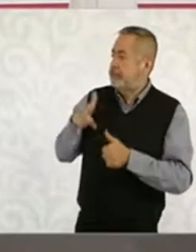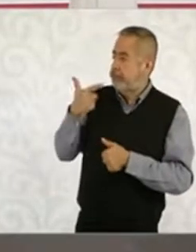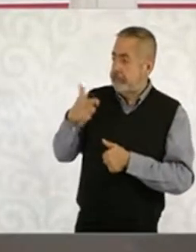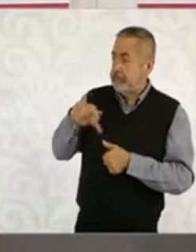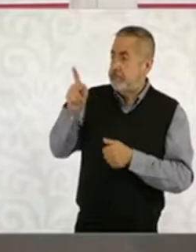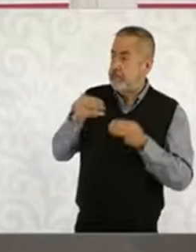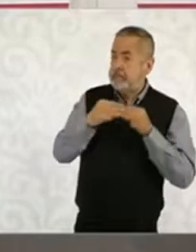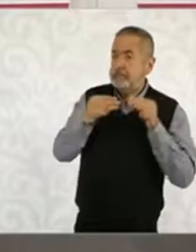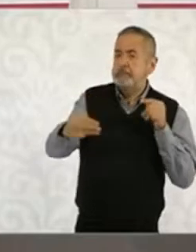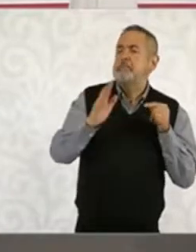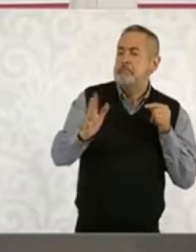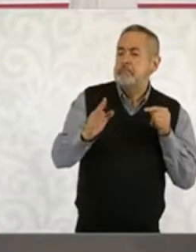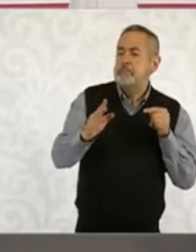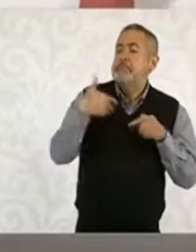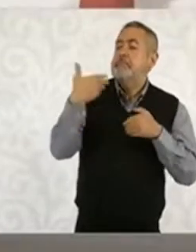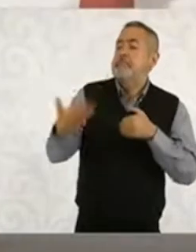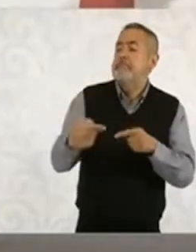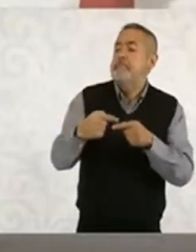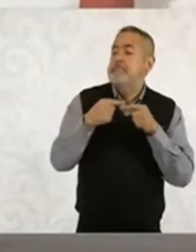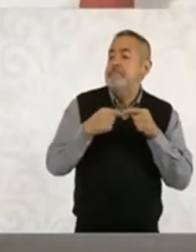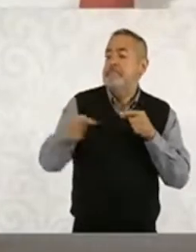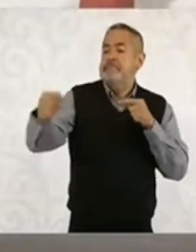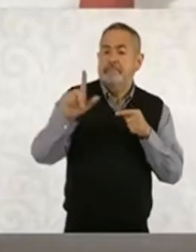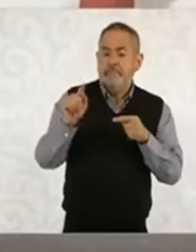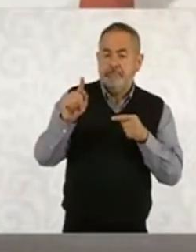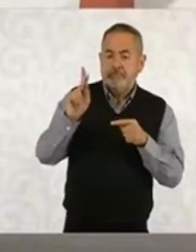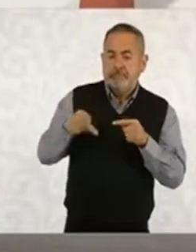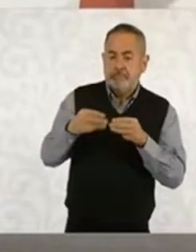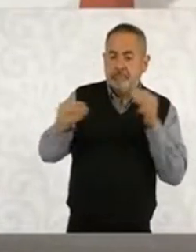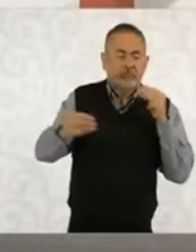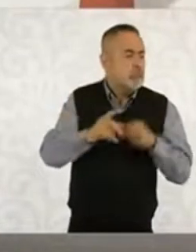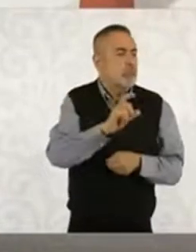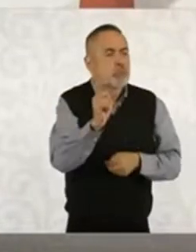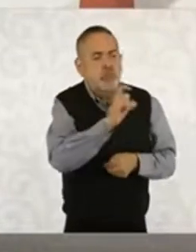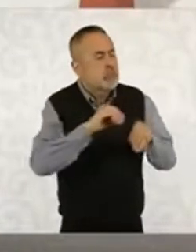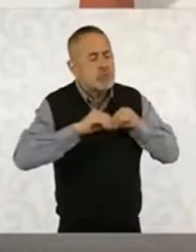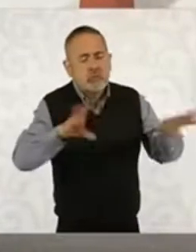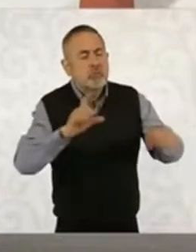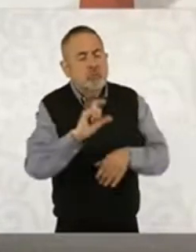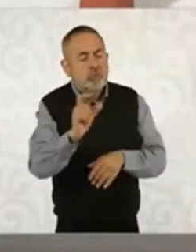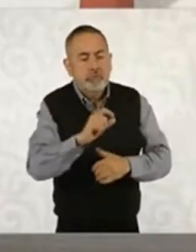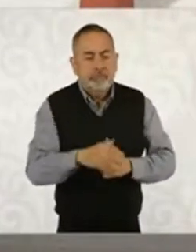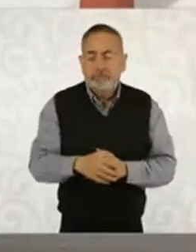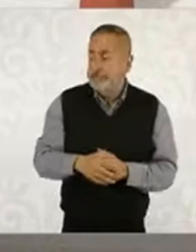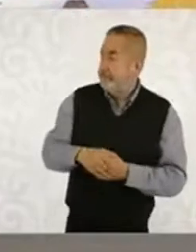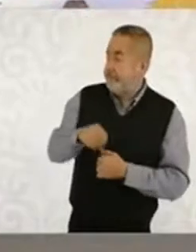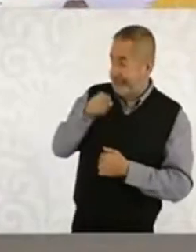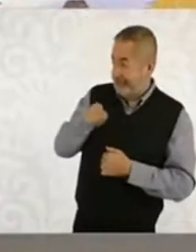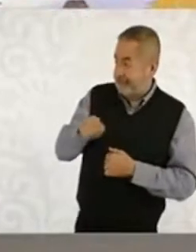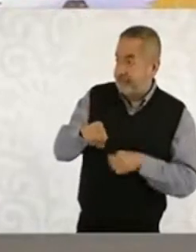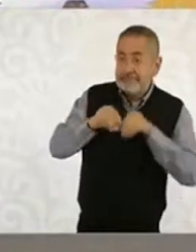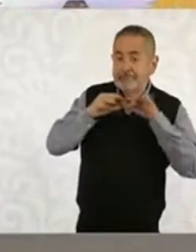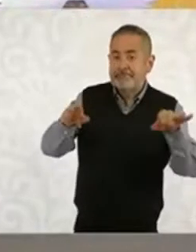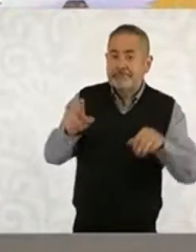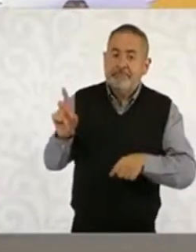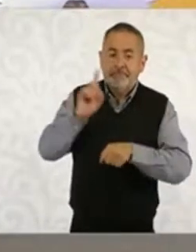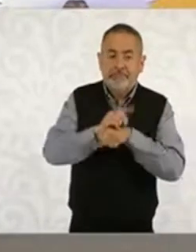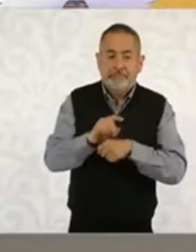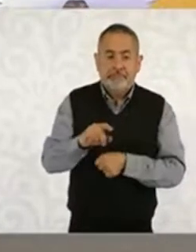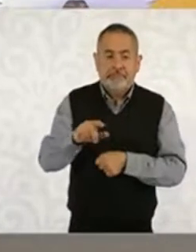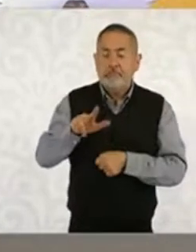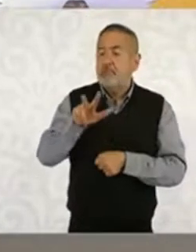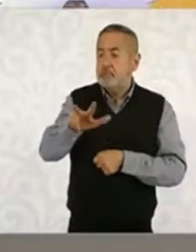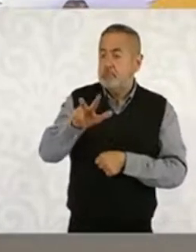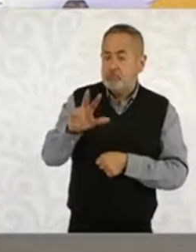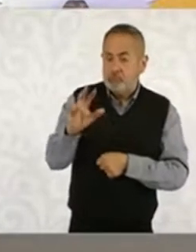y estamos por licitar los 170 kilómetros. ¿Cuándo sale esa licitación? Esa licitación sale el 18 de julio. Es